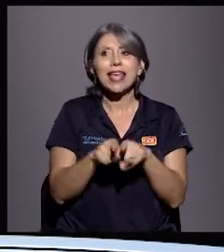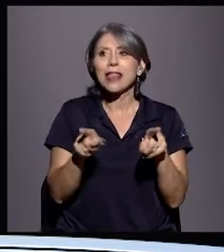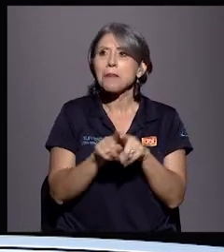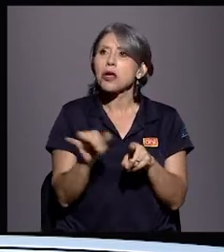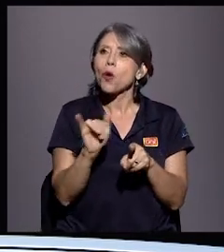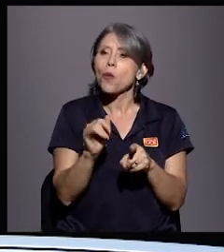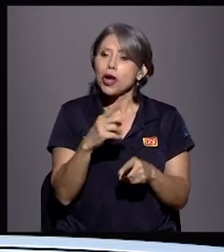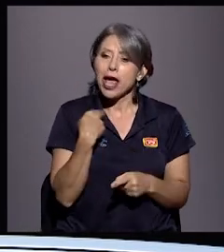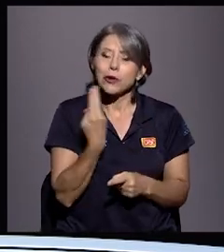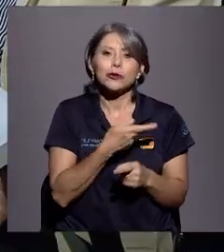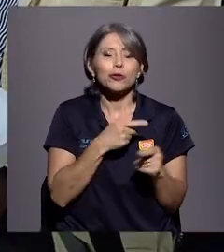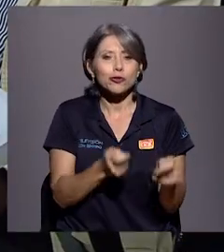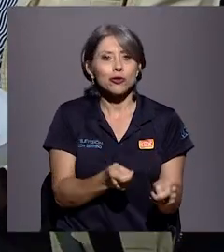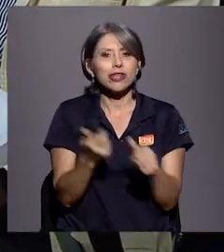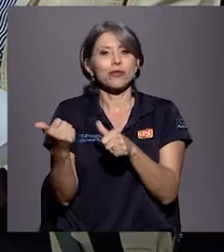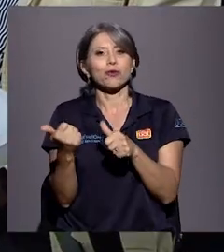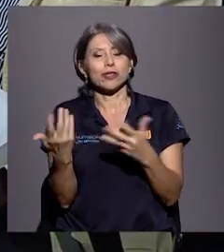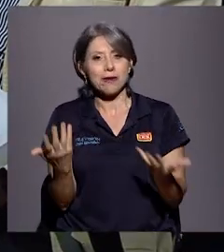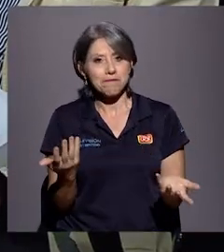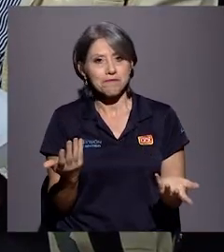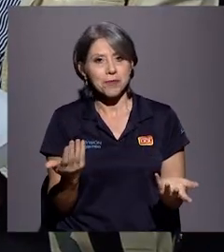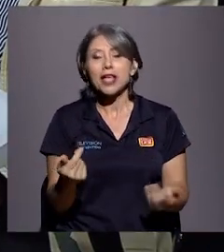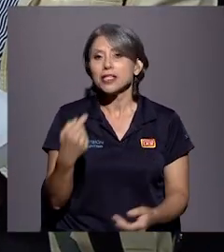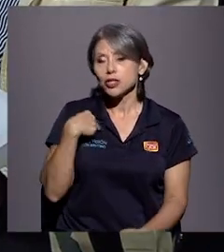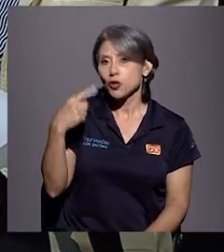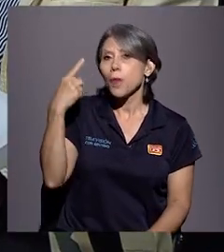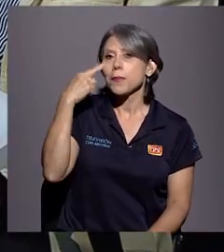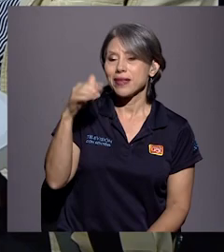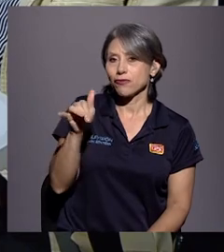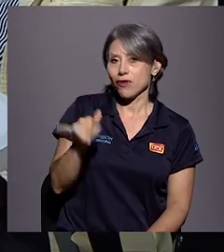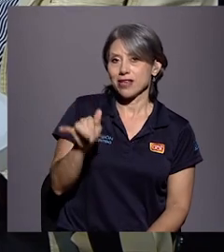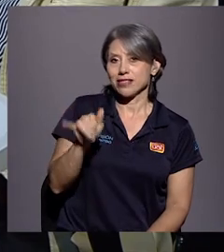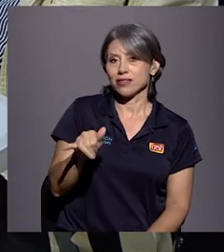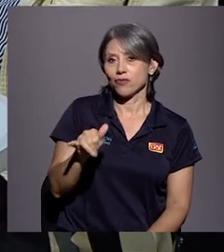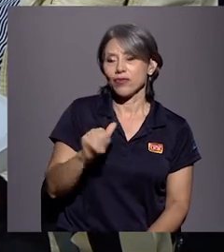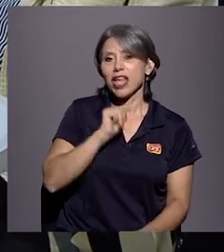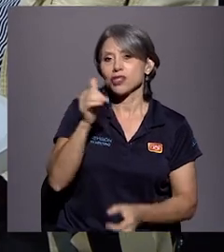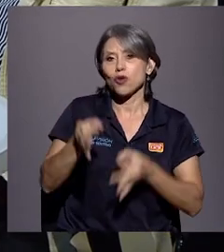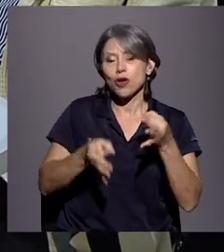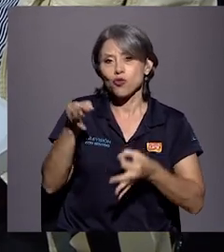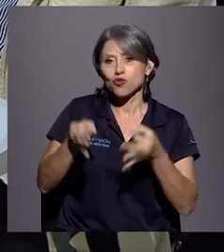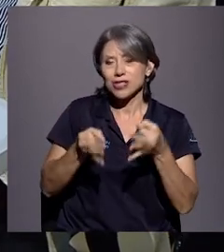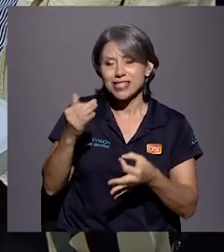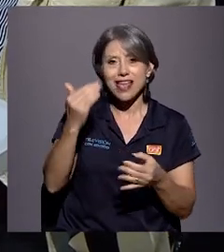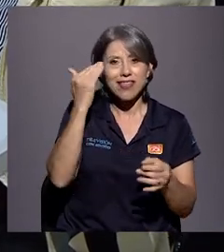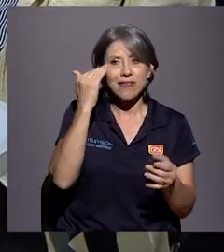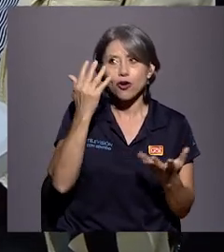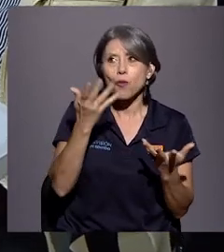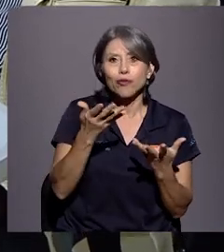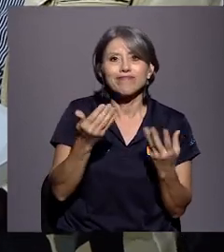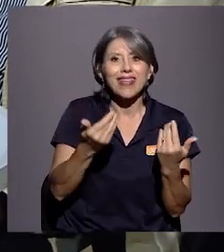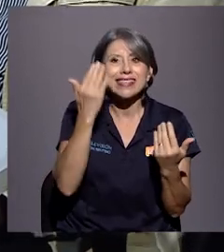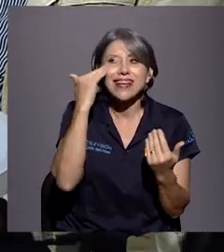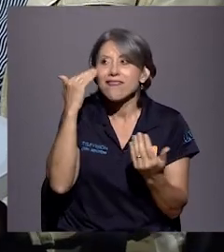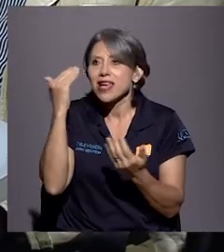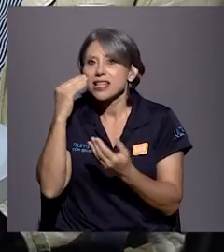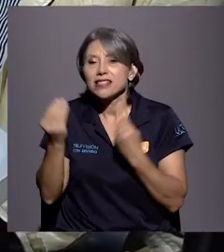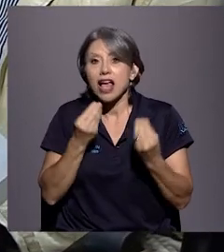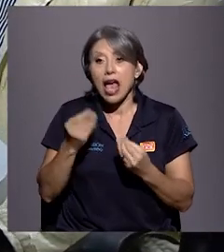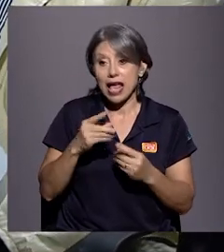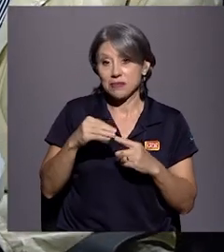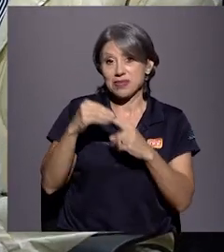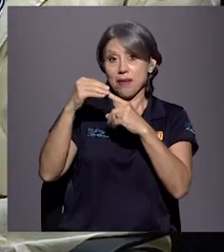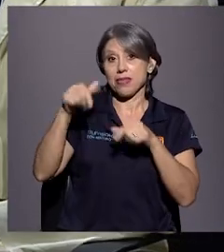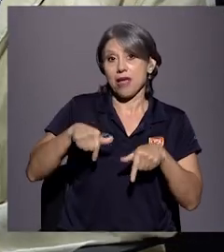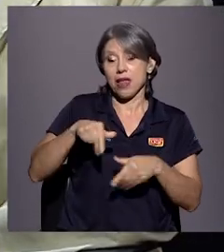expulsa? Sí, yo pienso que parte de eso es eso, es una injusticia de saberes, porque nosotros, sobre todo en la universidad,